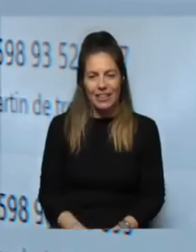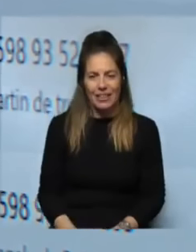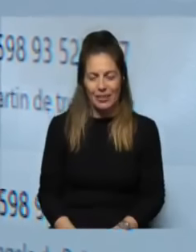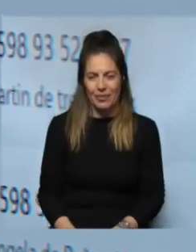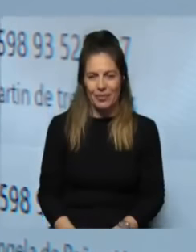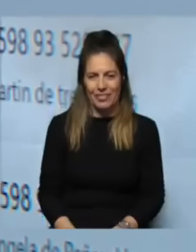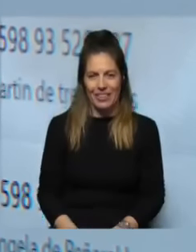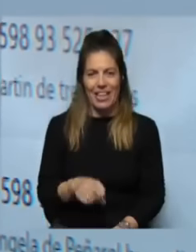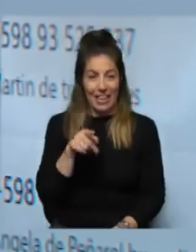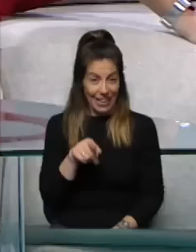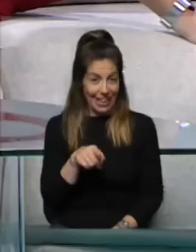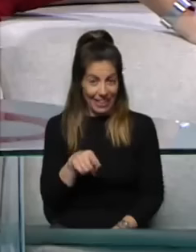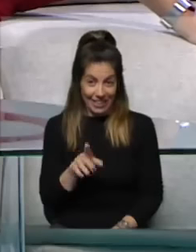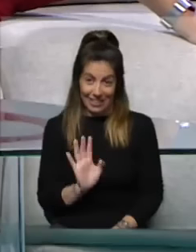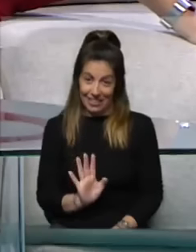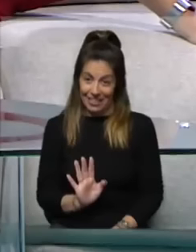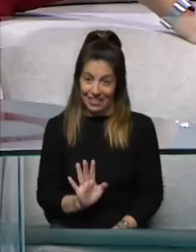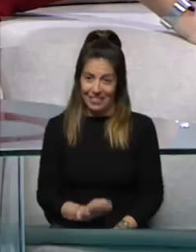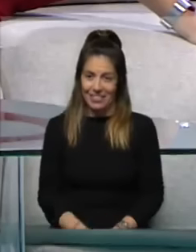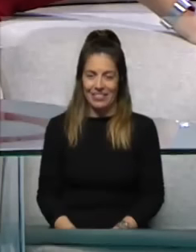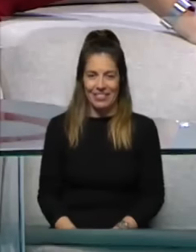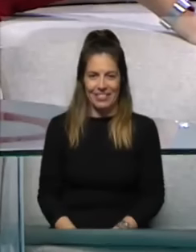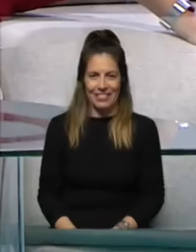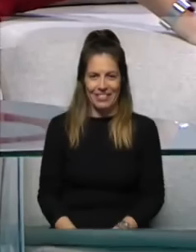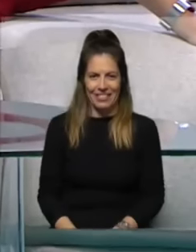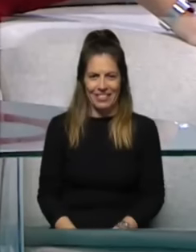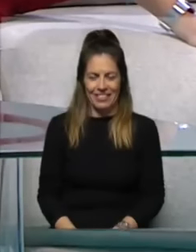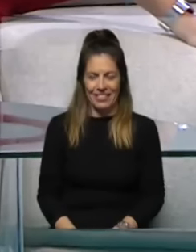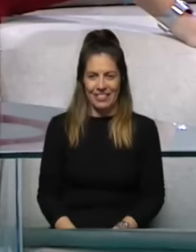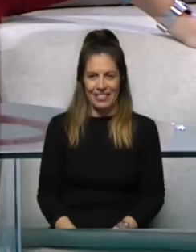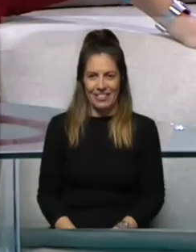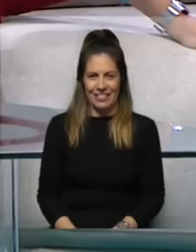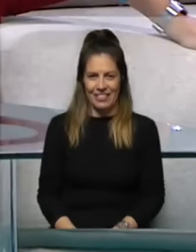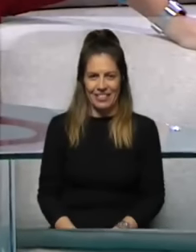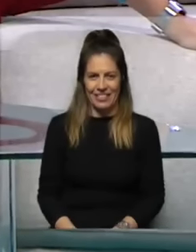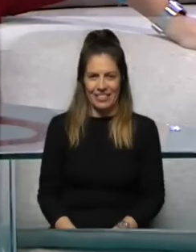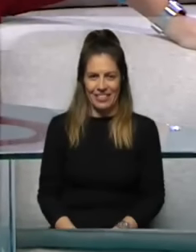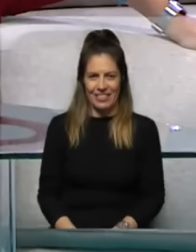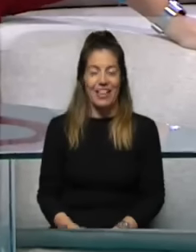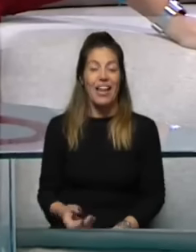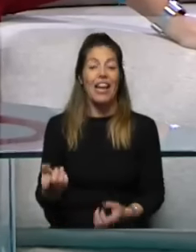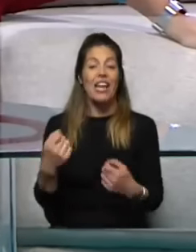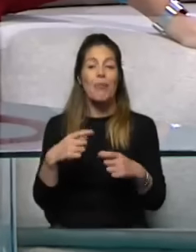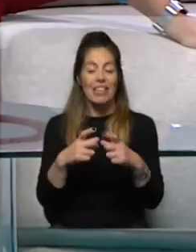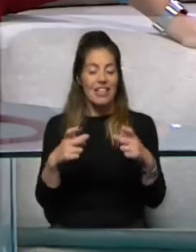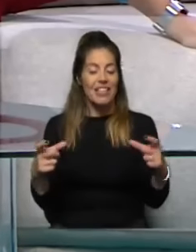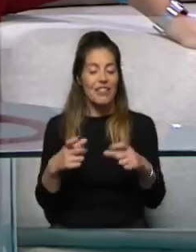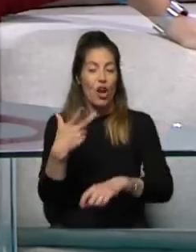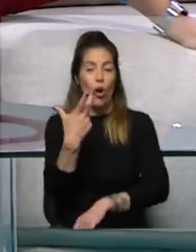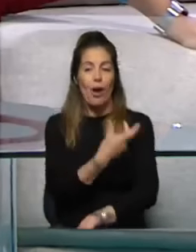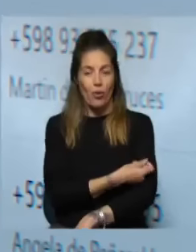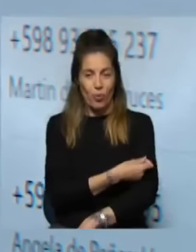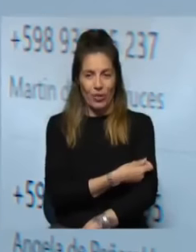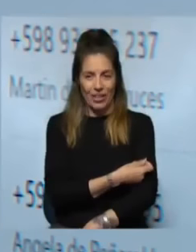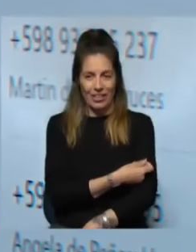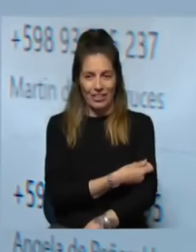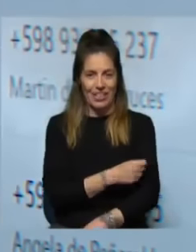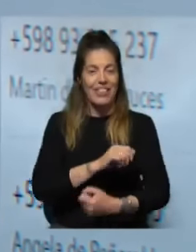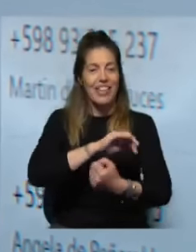Este te está arrastrando el ala, ¿eh? ¡Ah, qué moderno! Así dice la vieja. Bueno, que mande certificado de vacunas. De